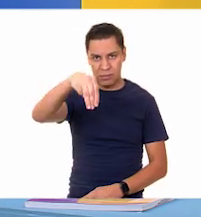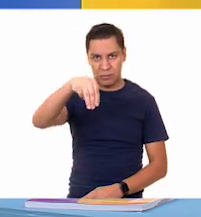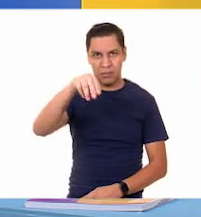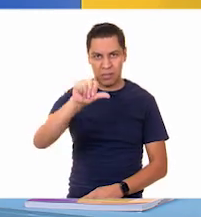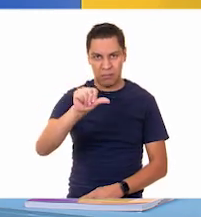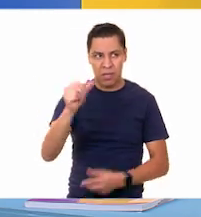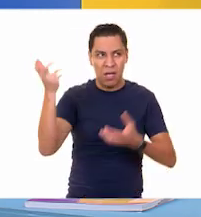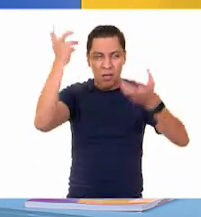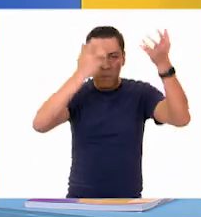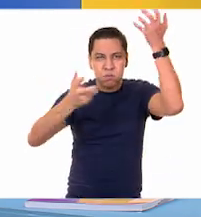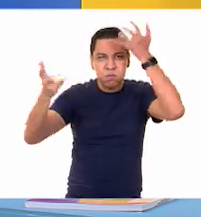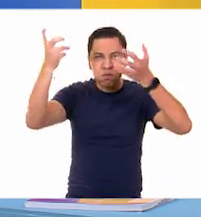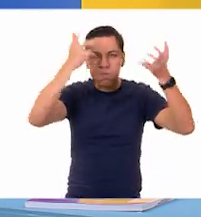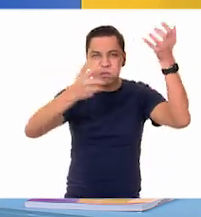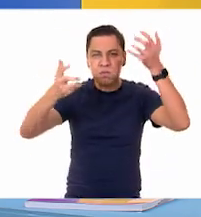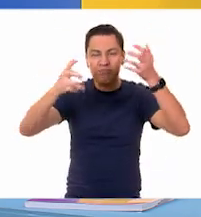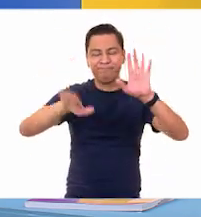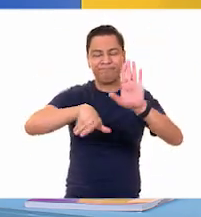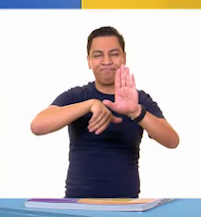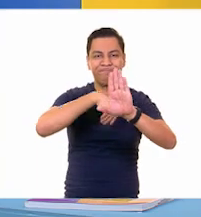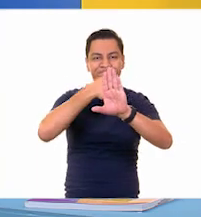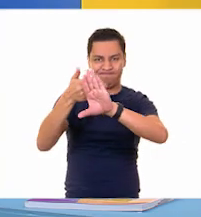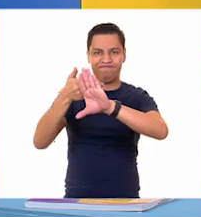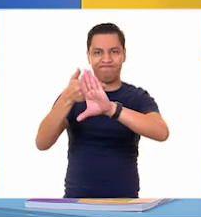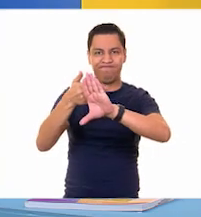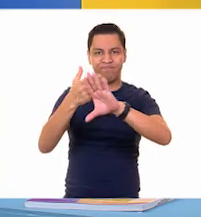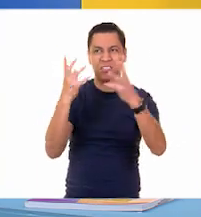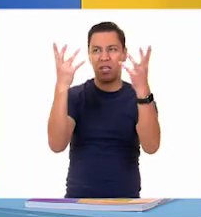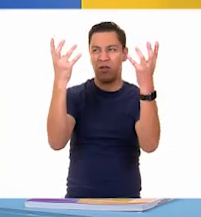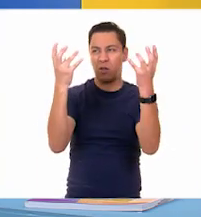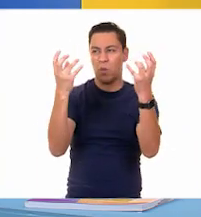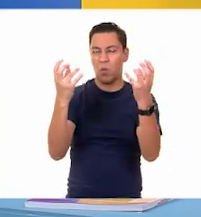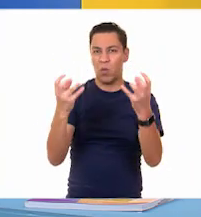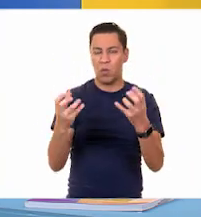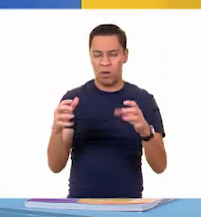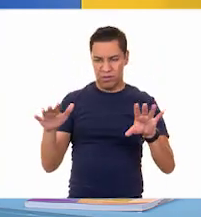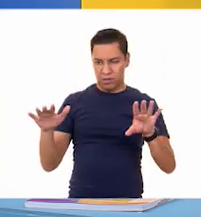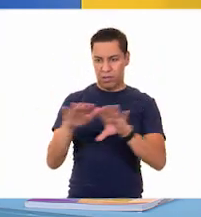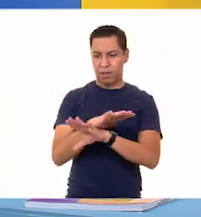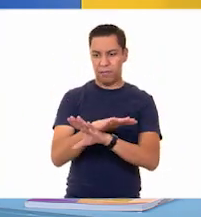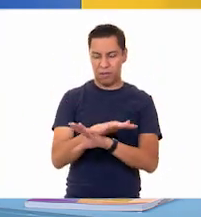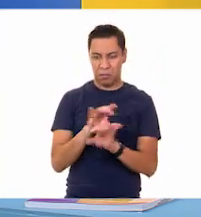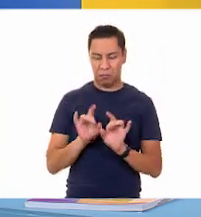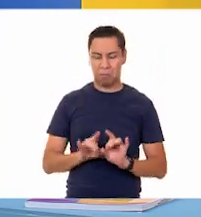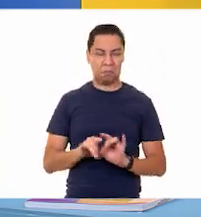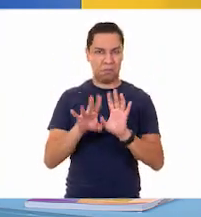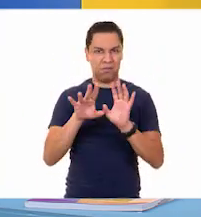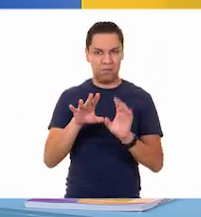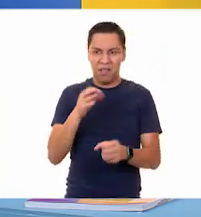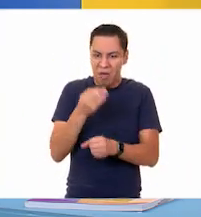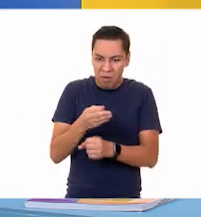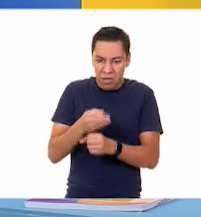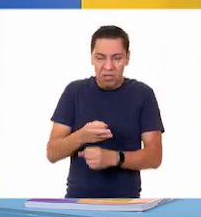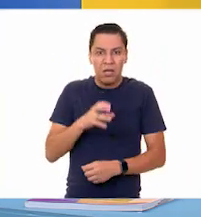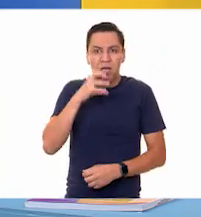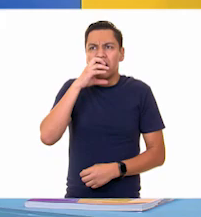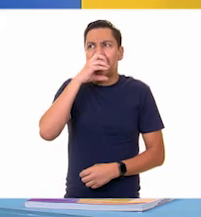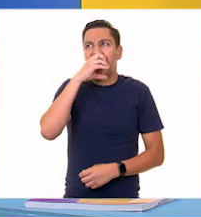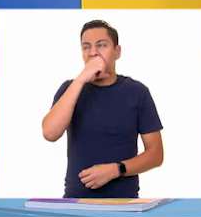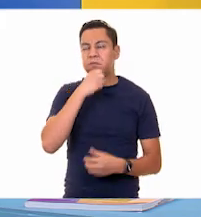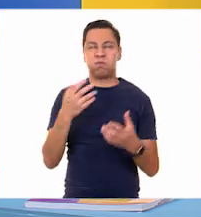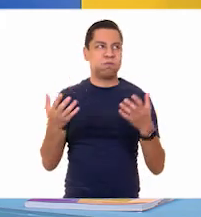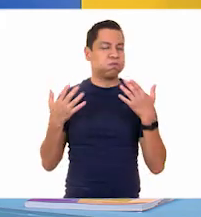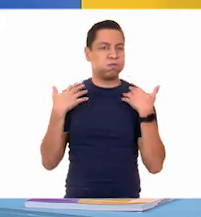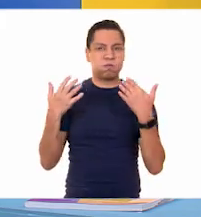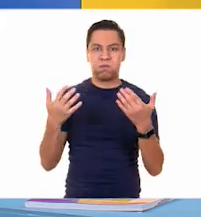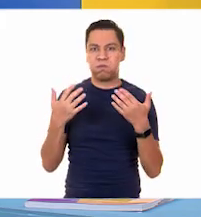extracciones desmedidas de recursos forestales se relacionan con la deforestación, pero también con la transformación de los bosques y selvas en